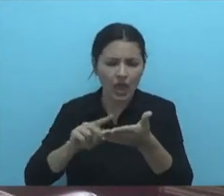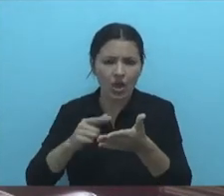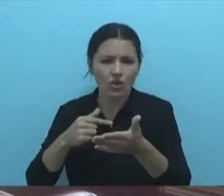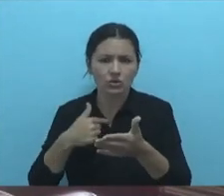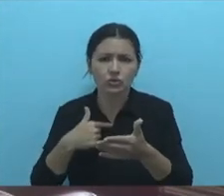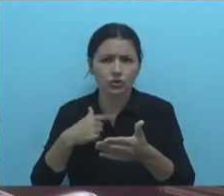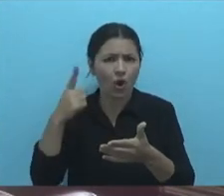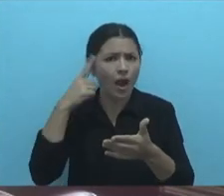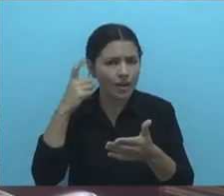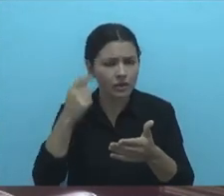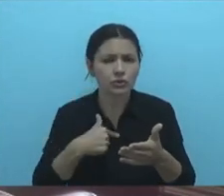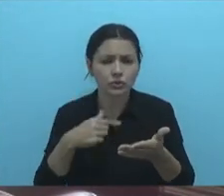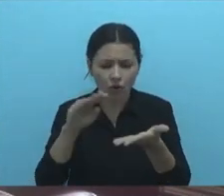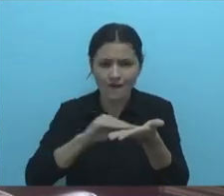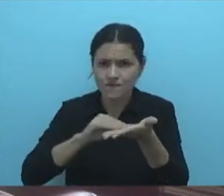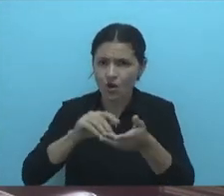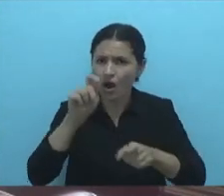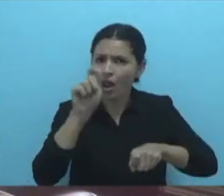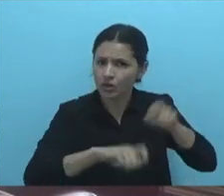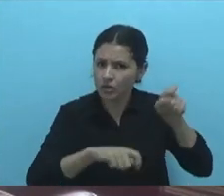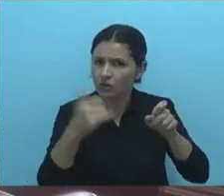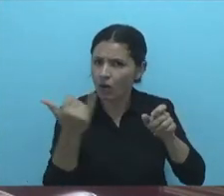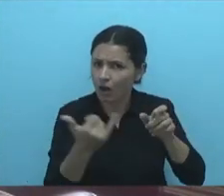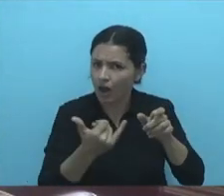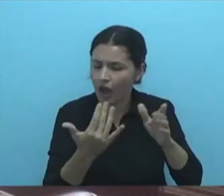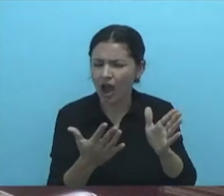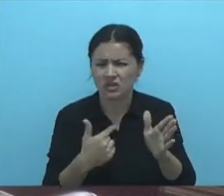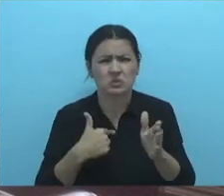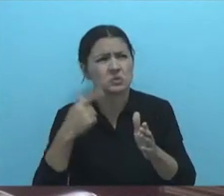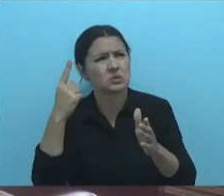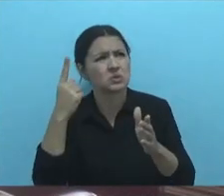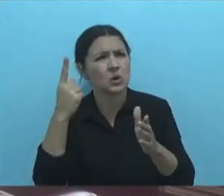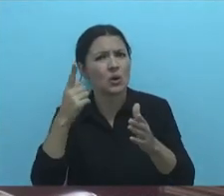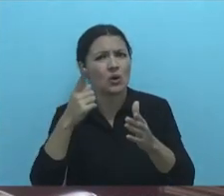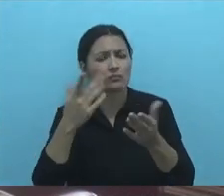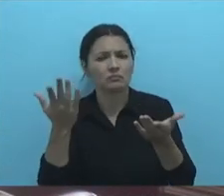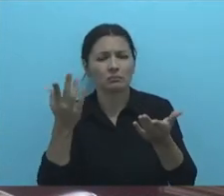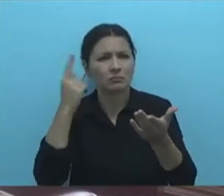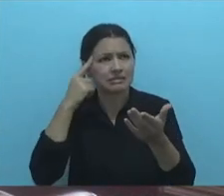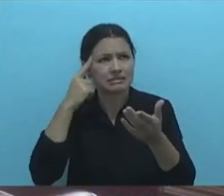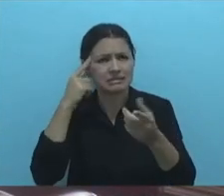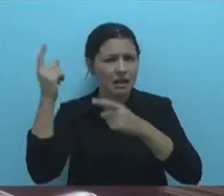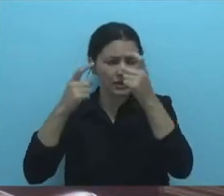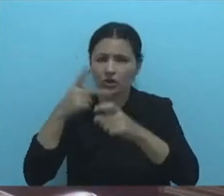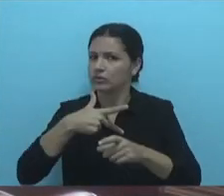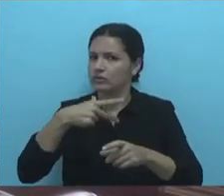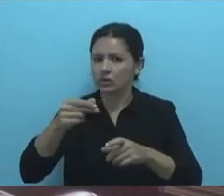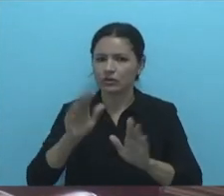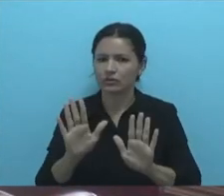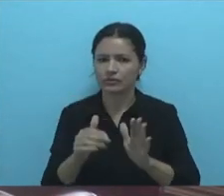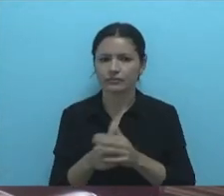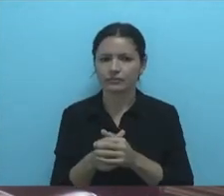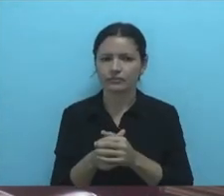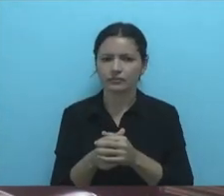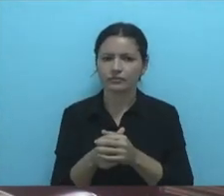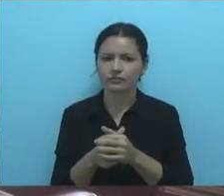Yo tengo una formación soy abogado y no tengo que extrapolar cuestiones para interpretar creo que es un camino que